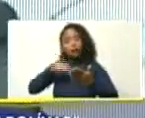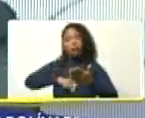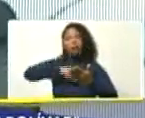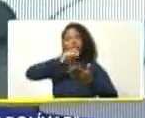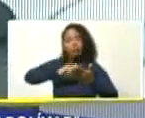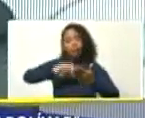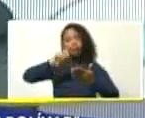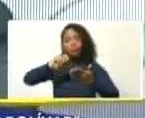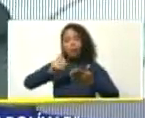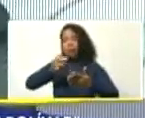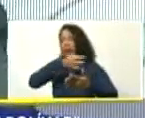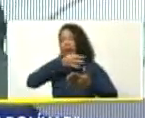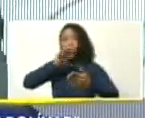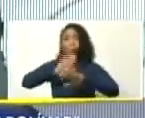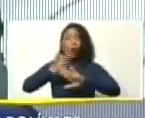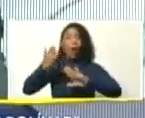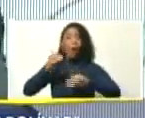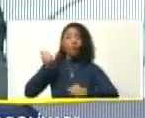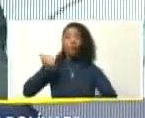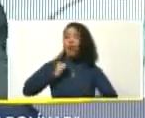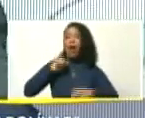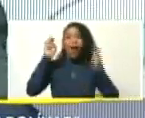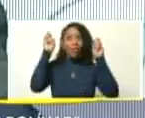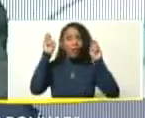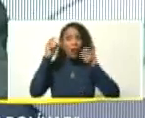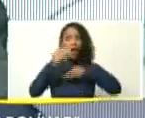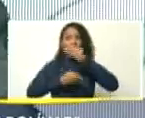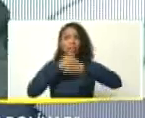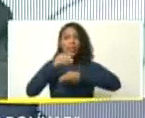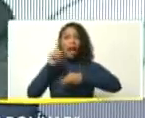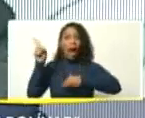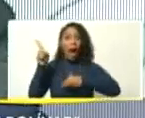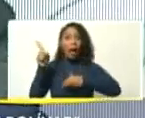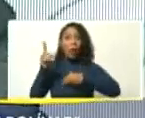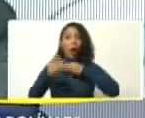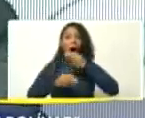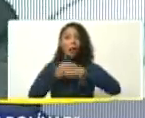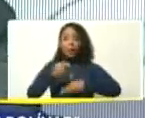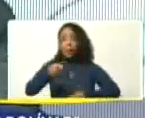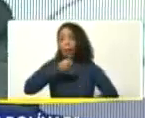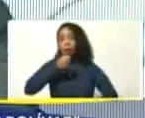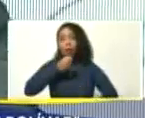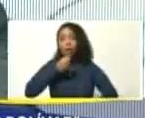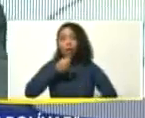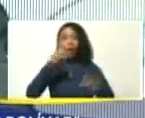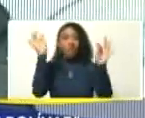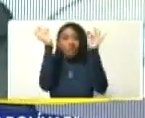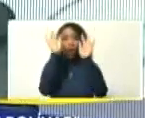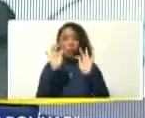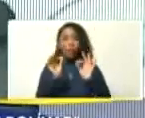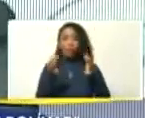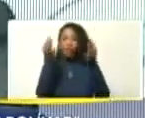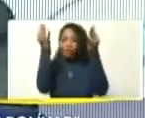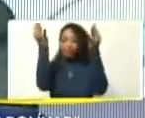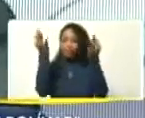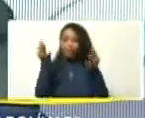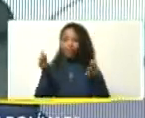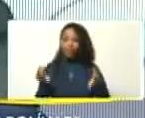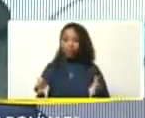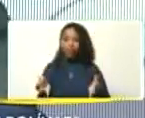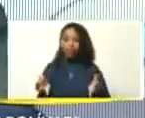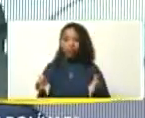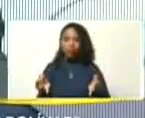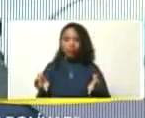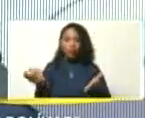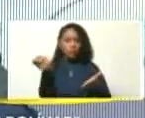excepcional, porque cualquier género que Arle abordara lo hacía con una majestuosidad, un don de